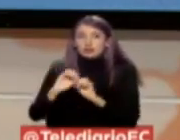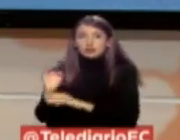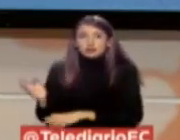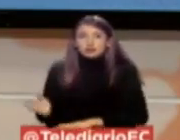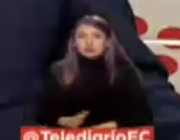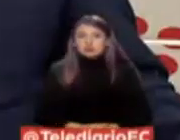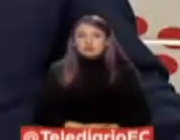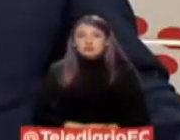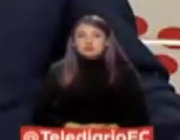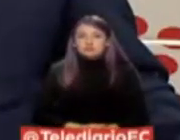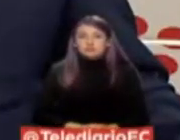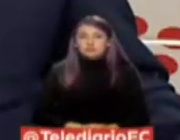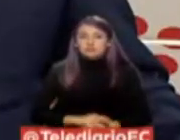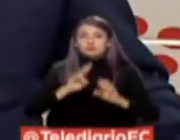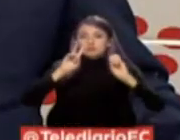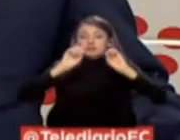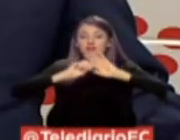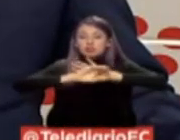gana.